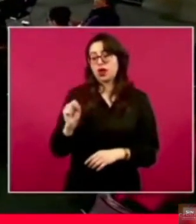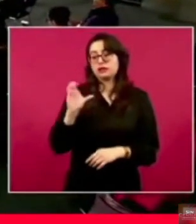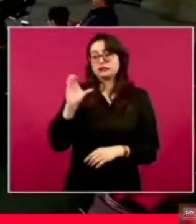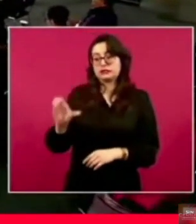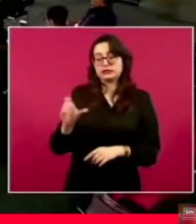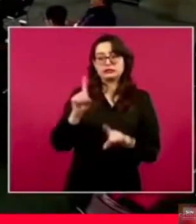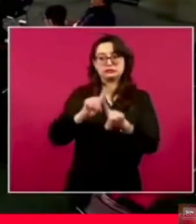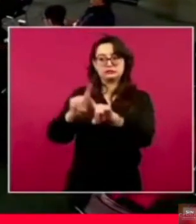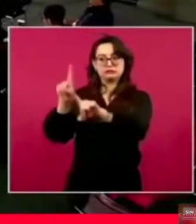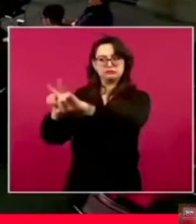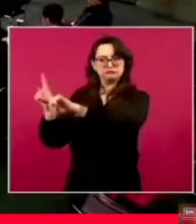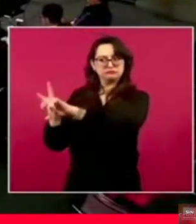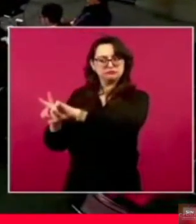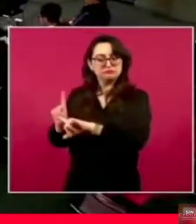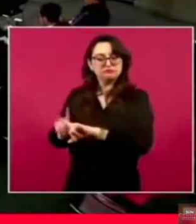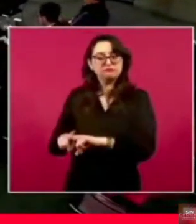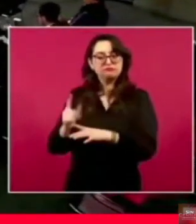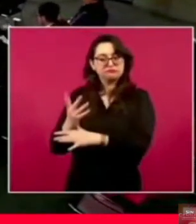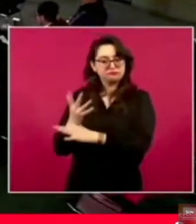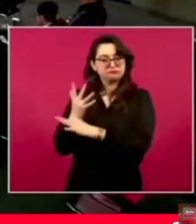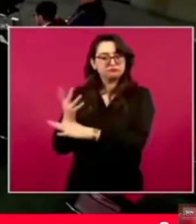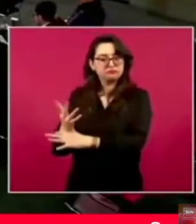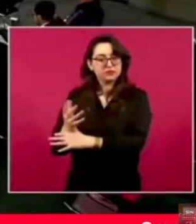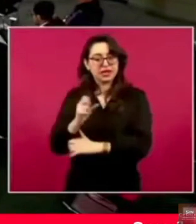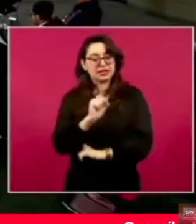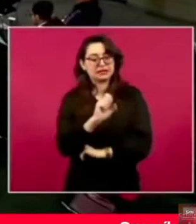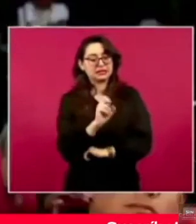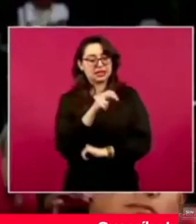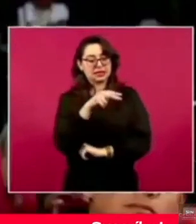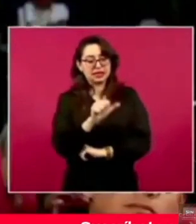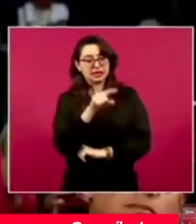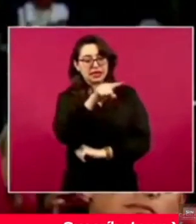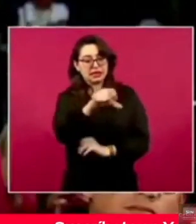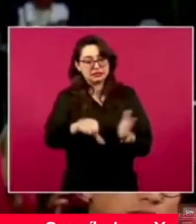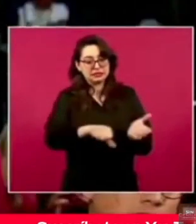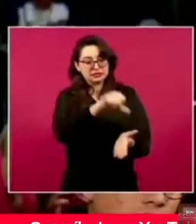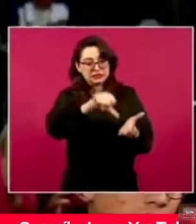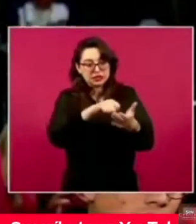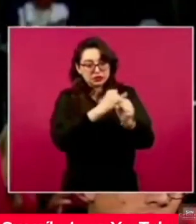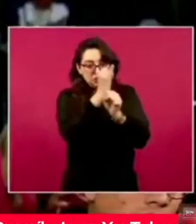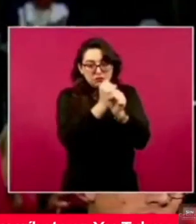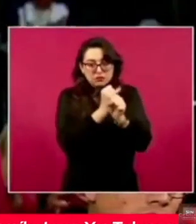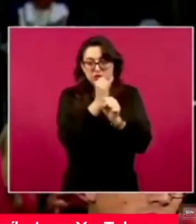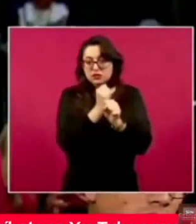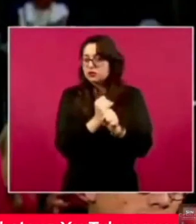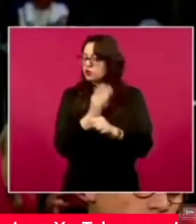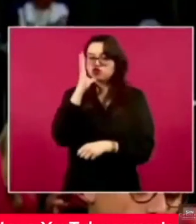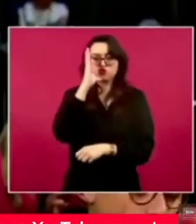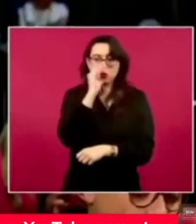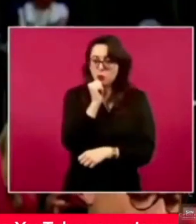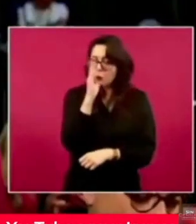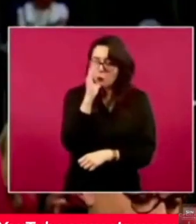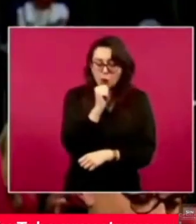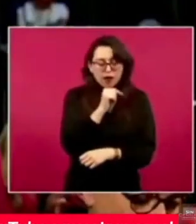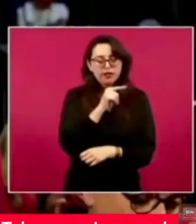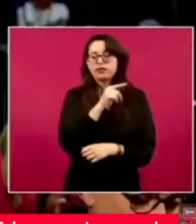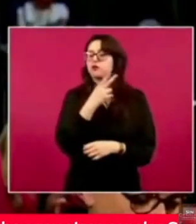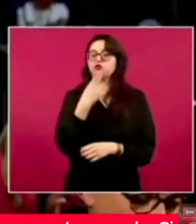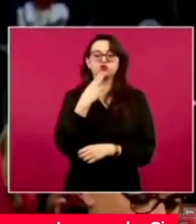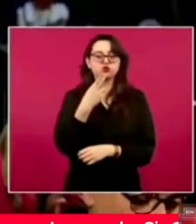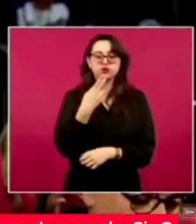sostienen que la Sedena y entonces el Centro Militar de Inteligencia no tienen facultades legales para intervenir